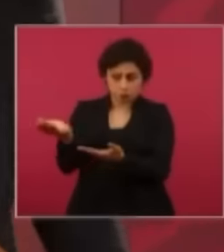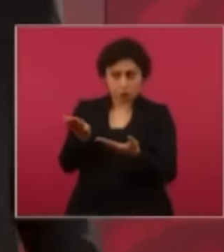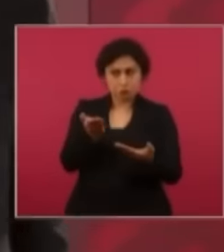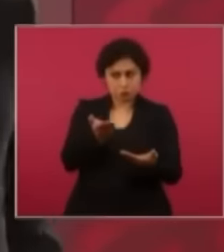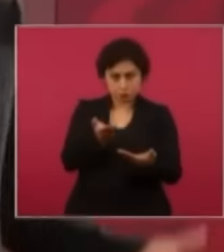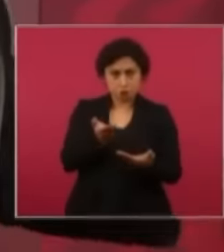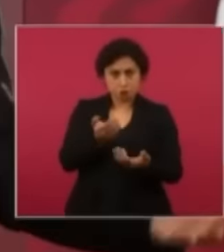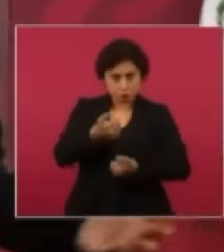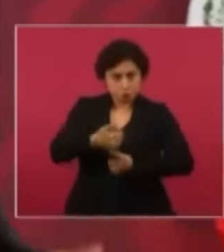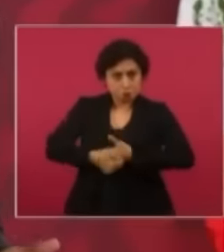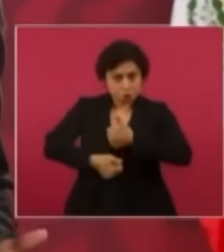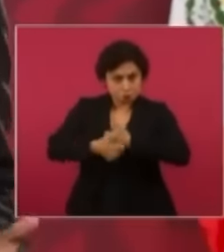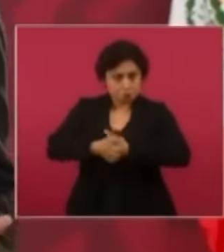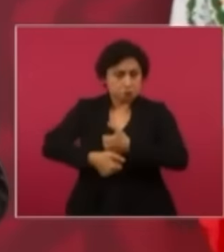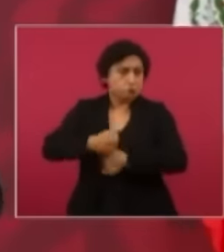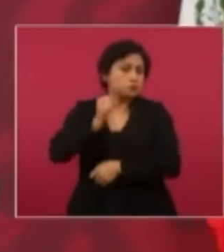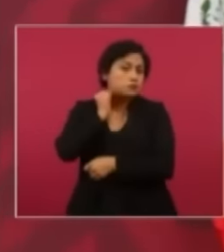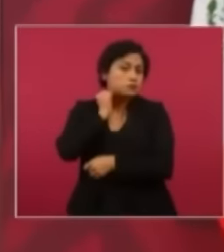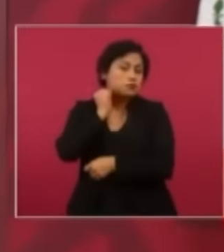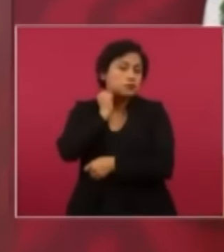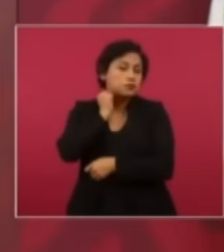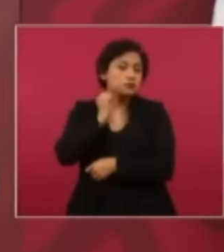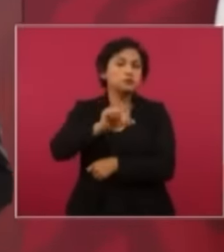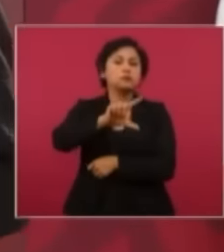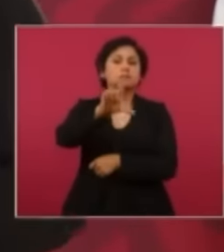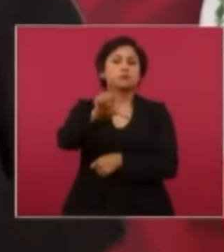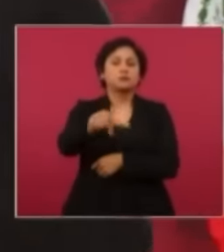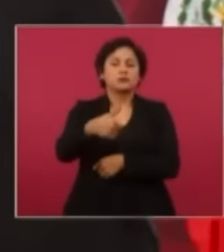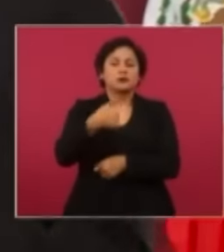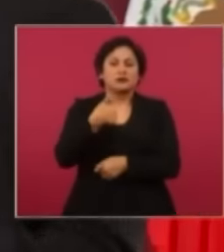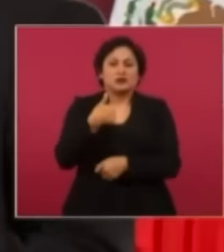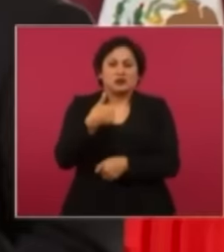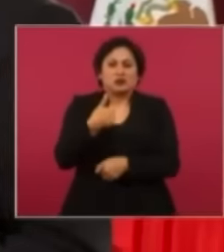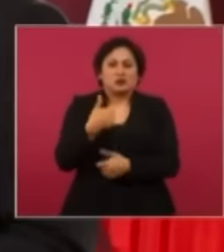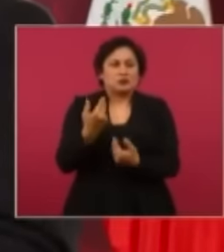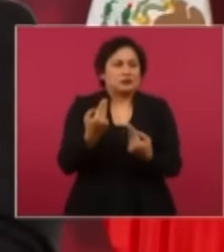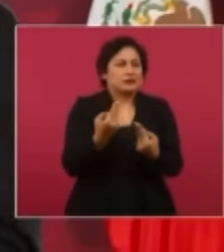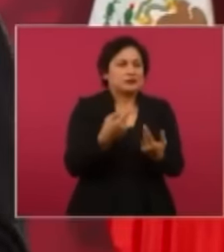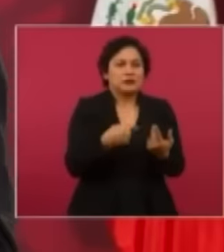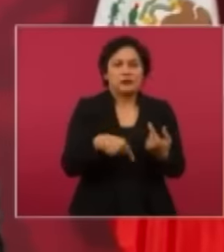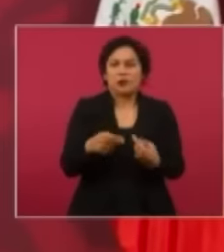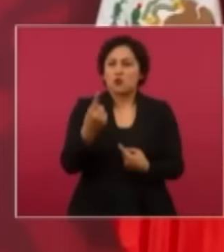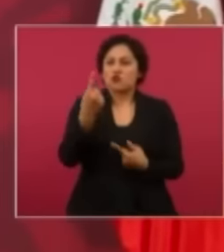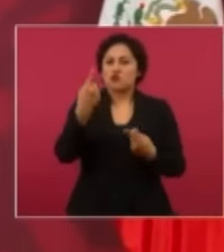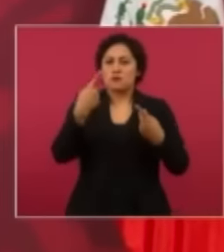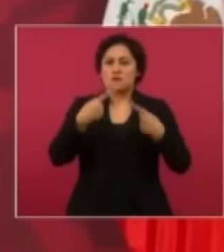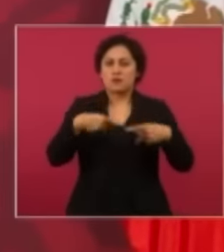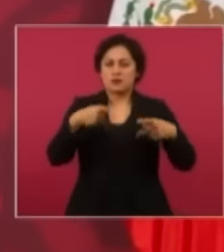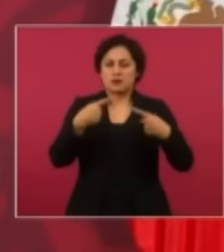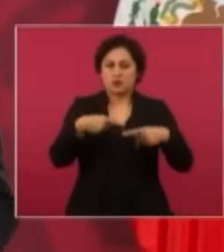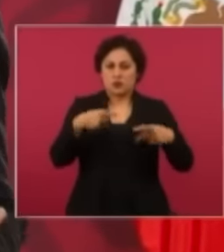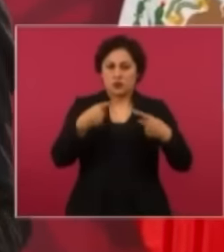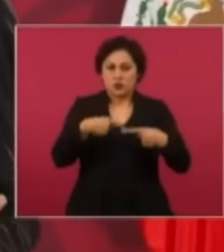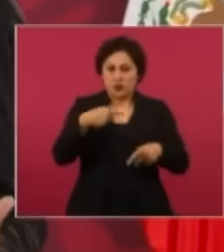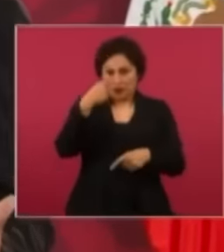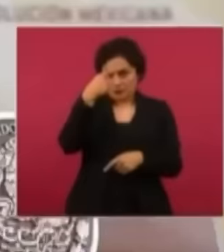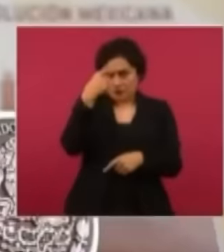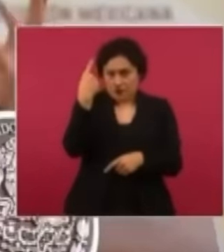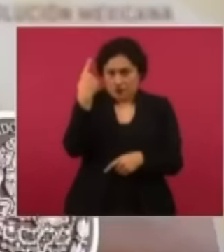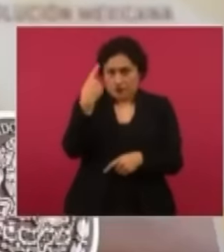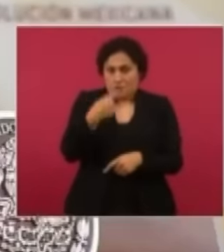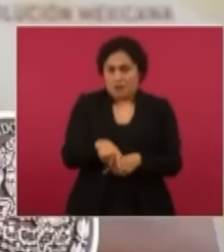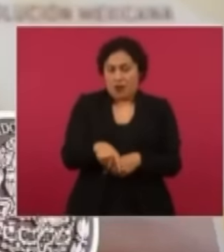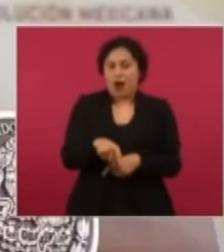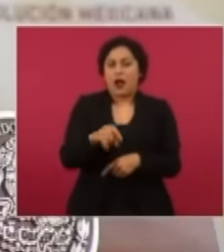pues yo necesitaba una gente este pues buena